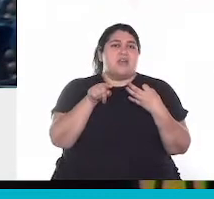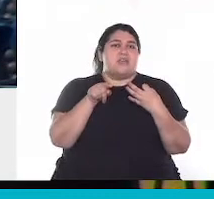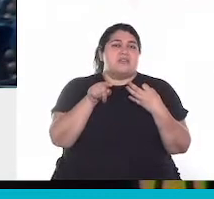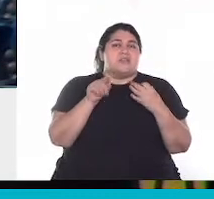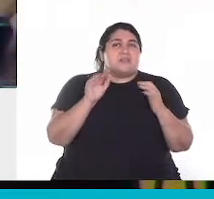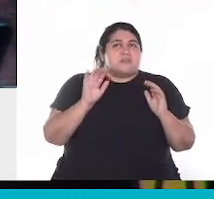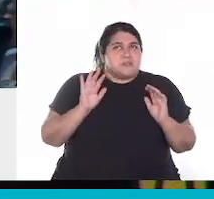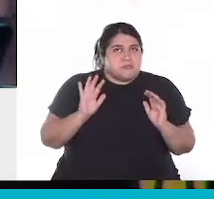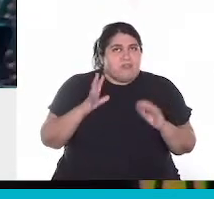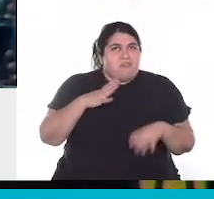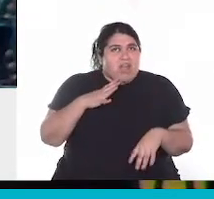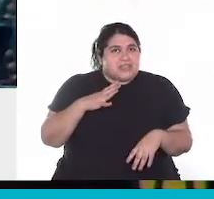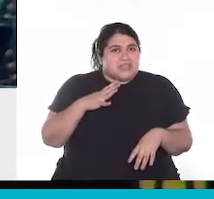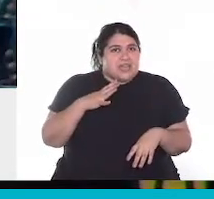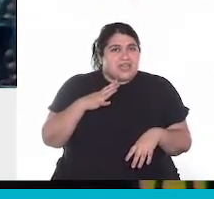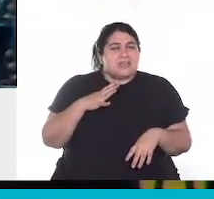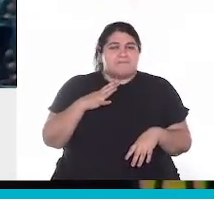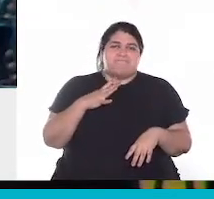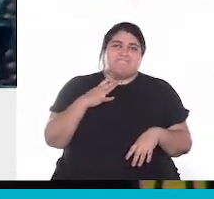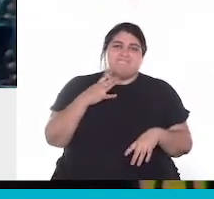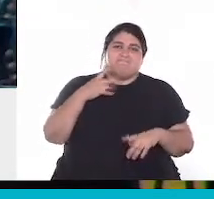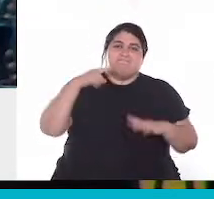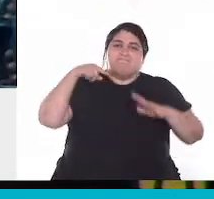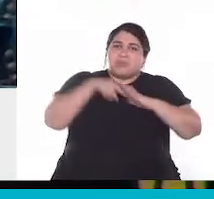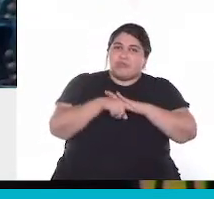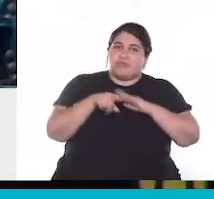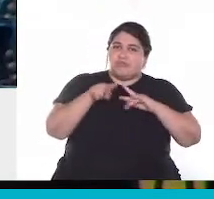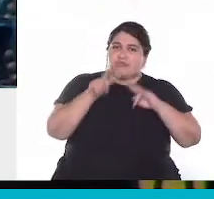tiene que ver también profundamente con esto.